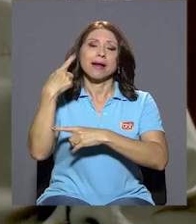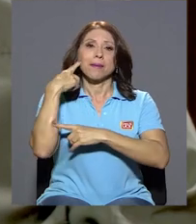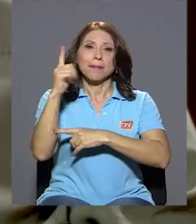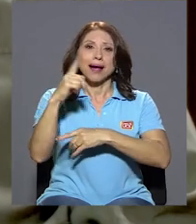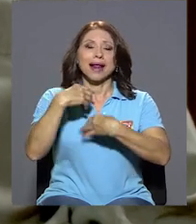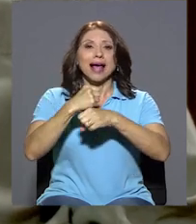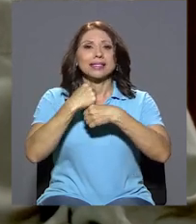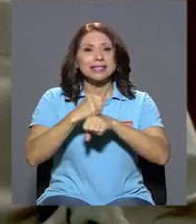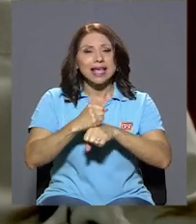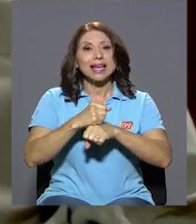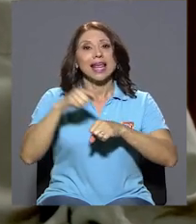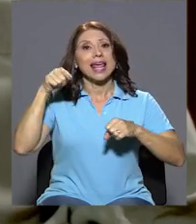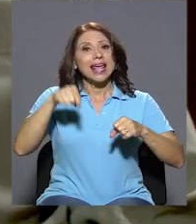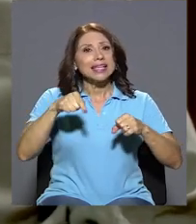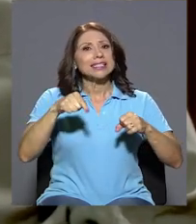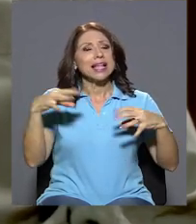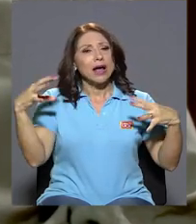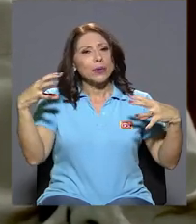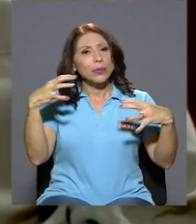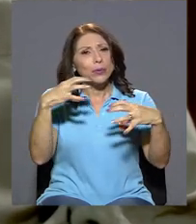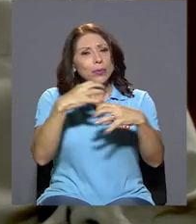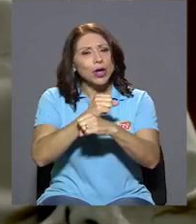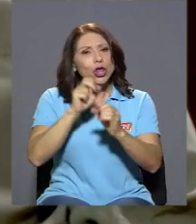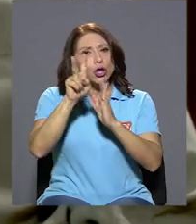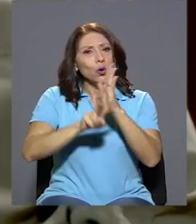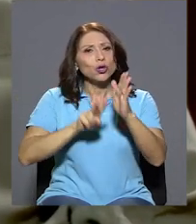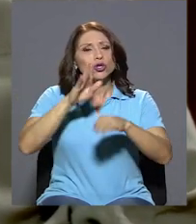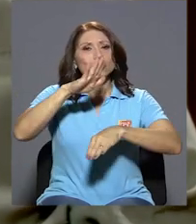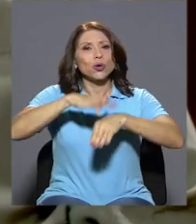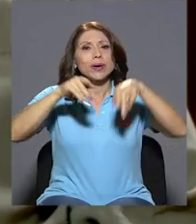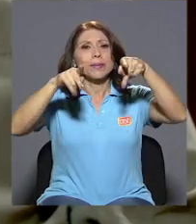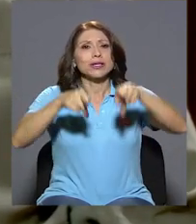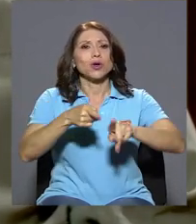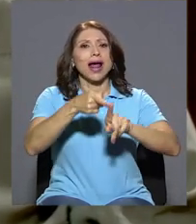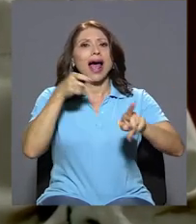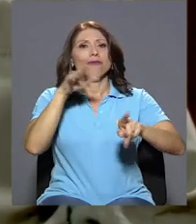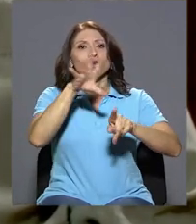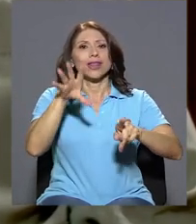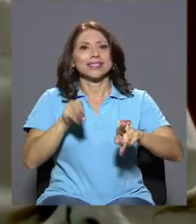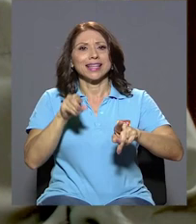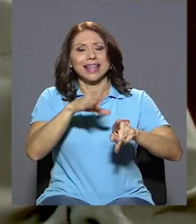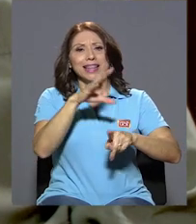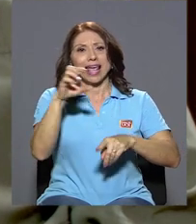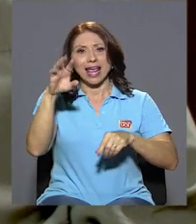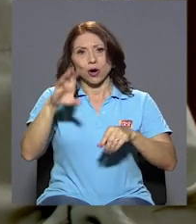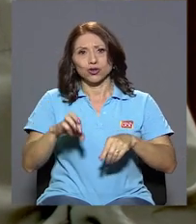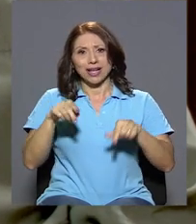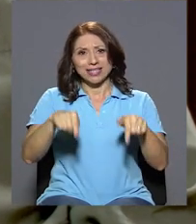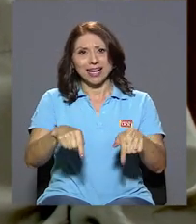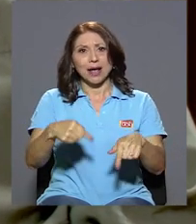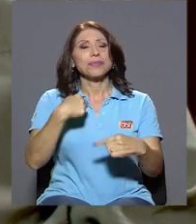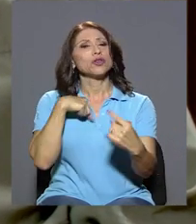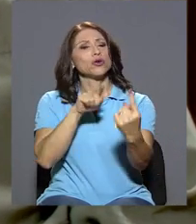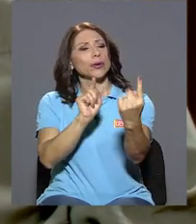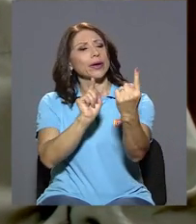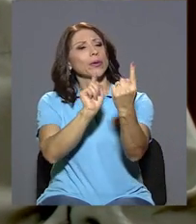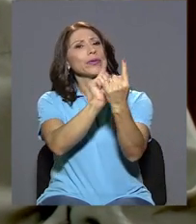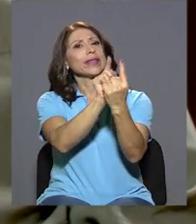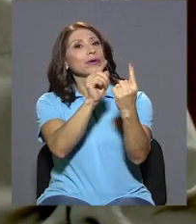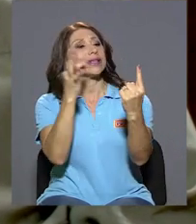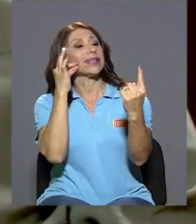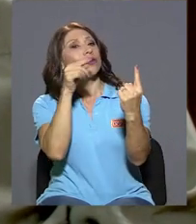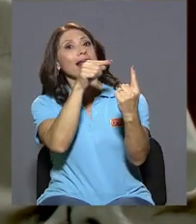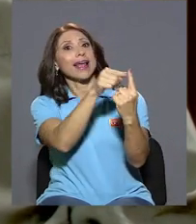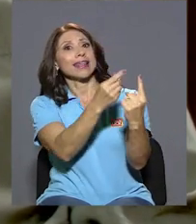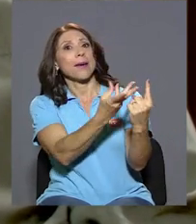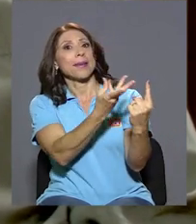para hacer esta serie documental sobre el afrodescendiente en costa rica me encontré con una señora que